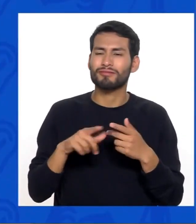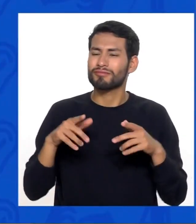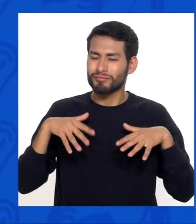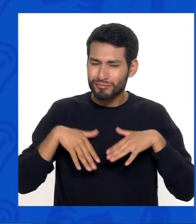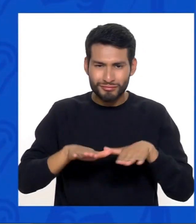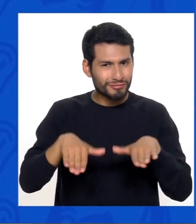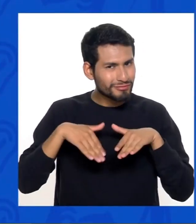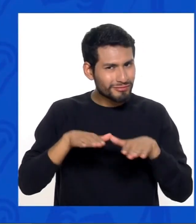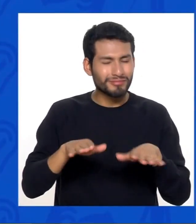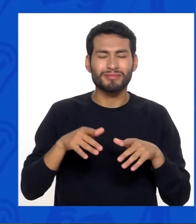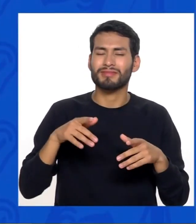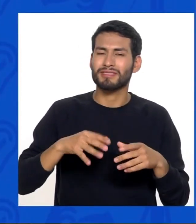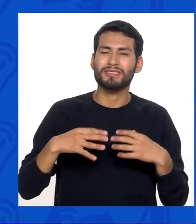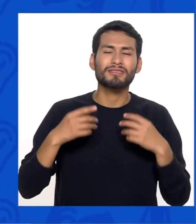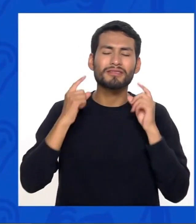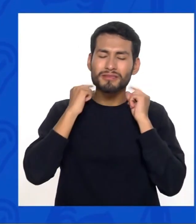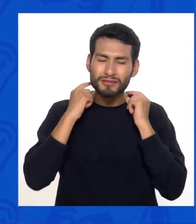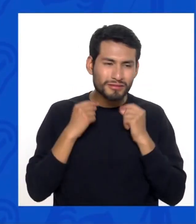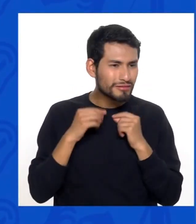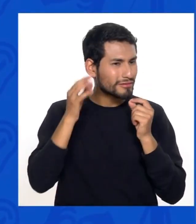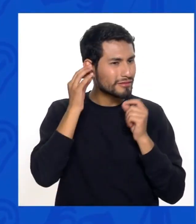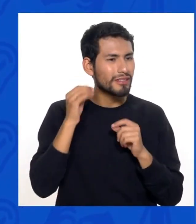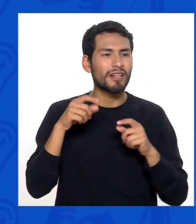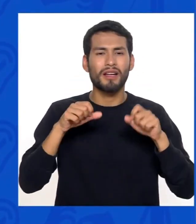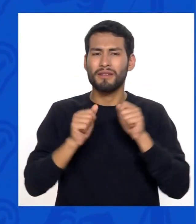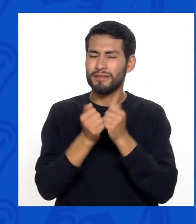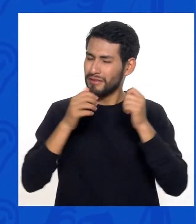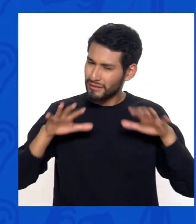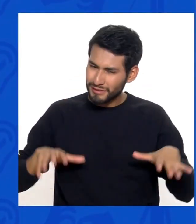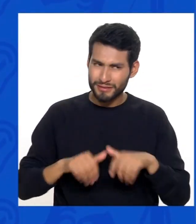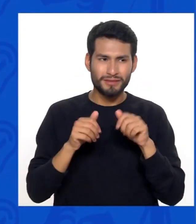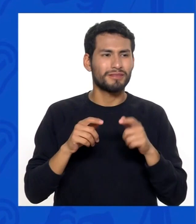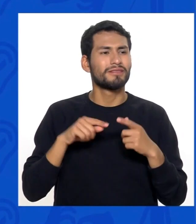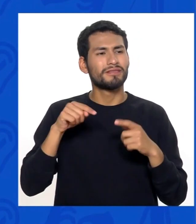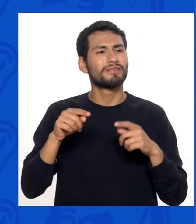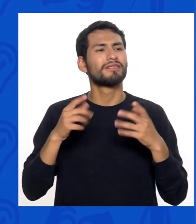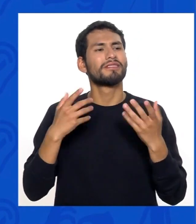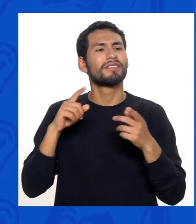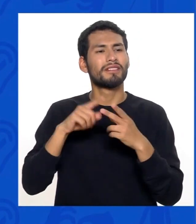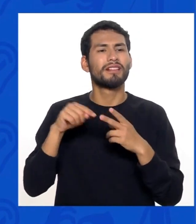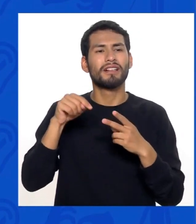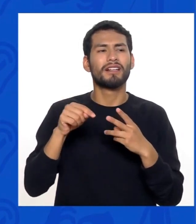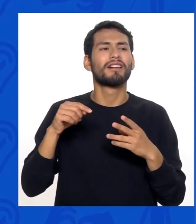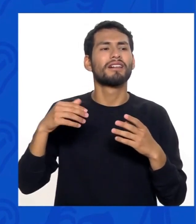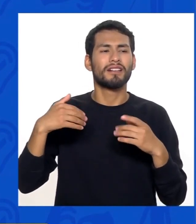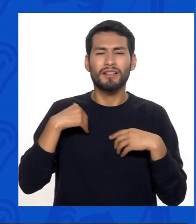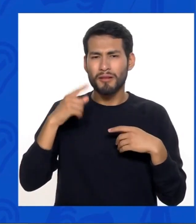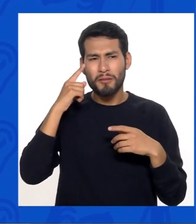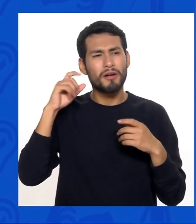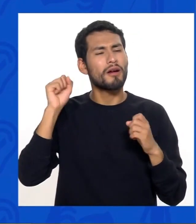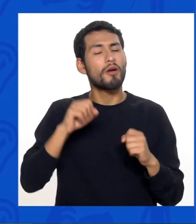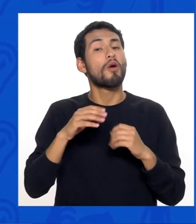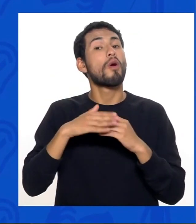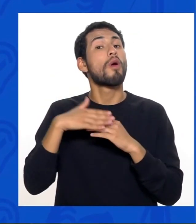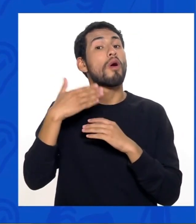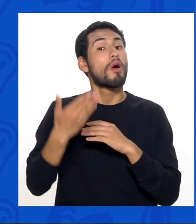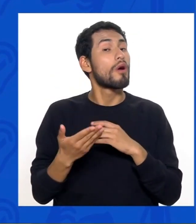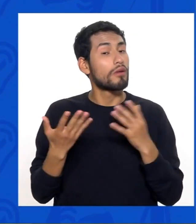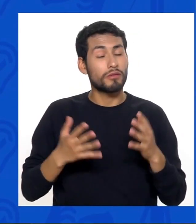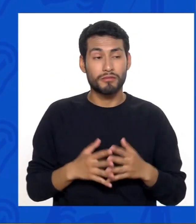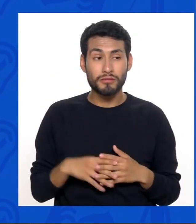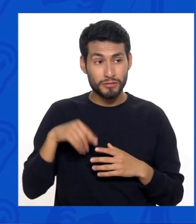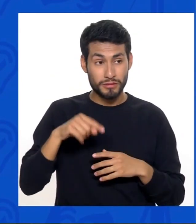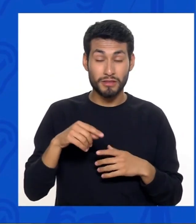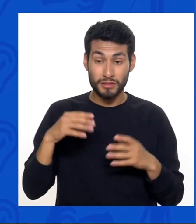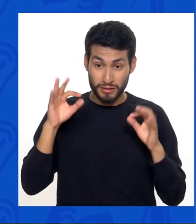tejido, bisutería, panadería, van a CEDPROS, los formamos para que luego de que